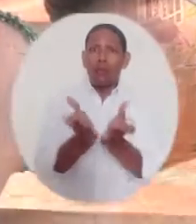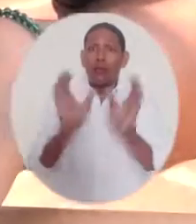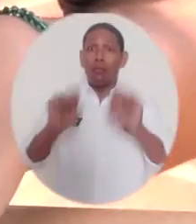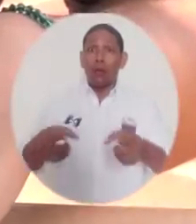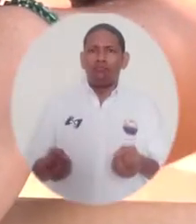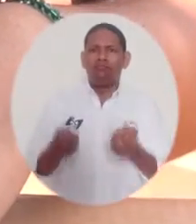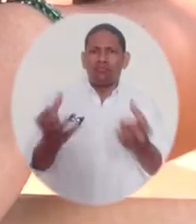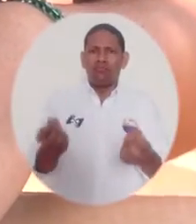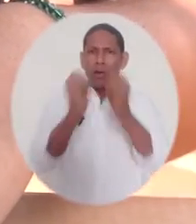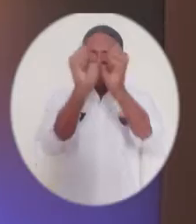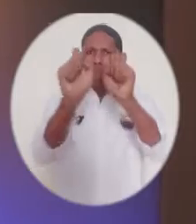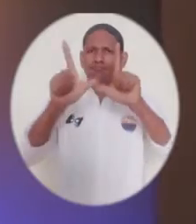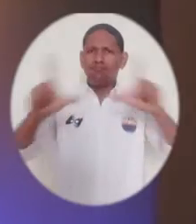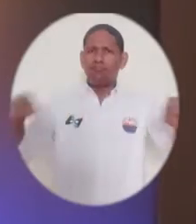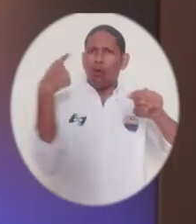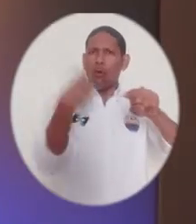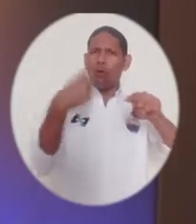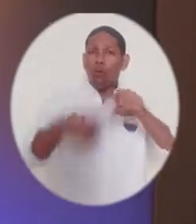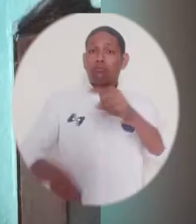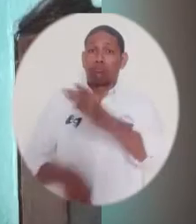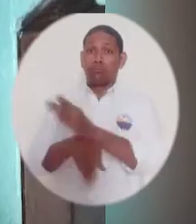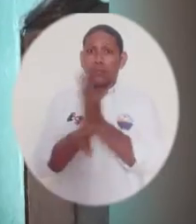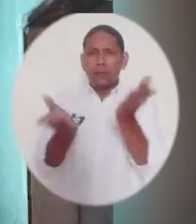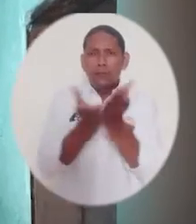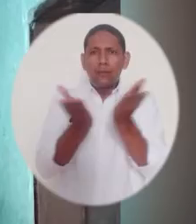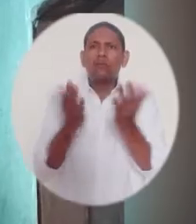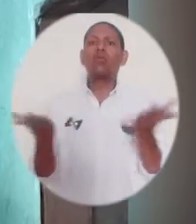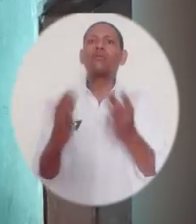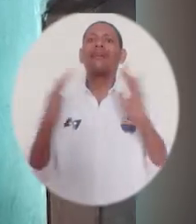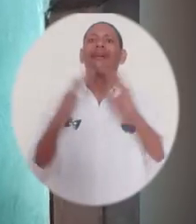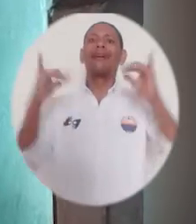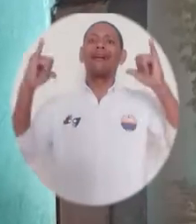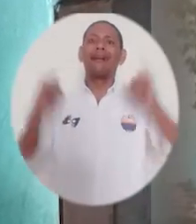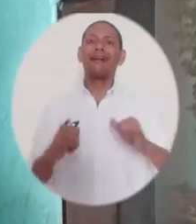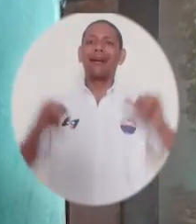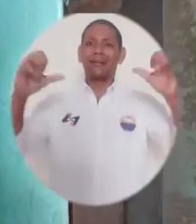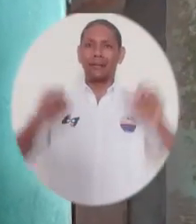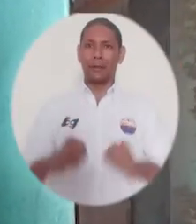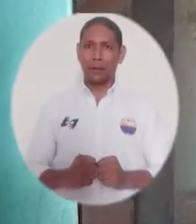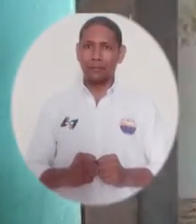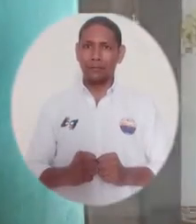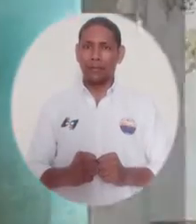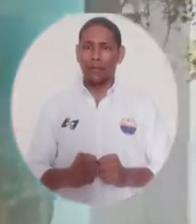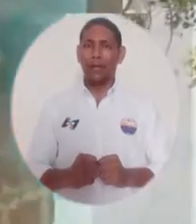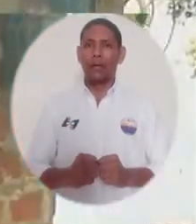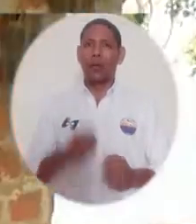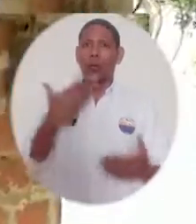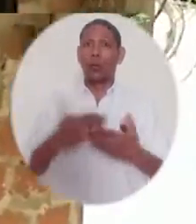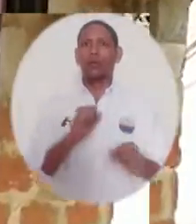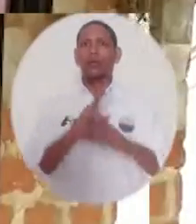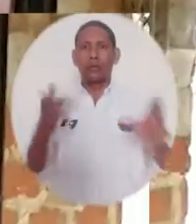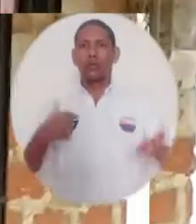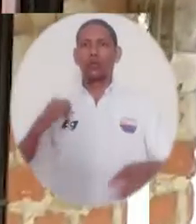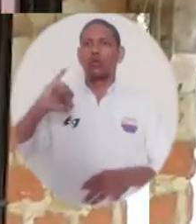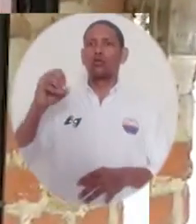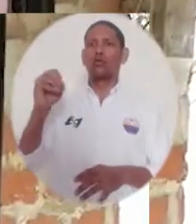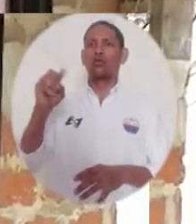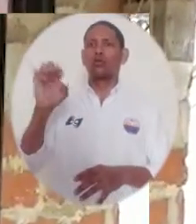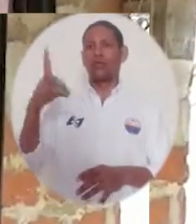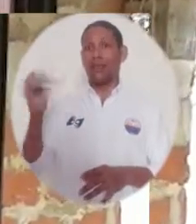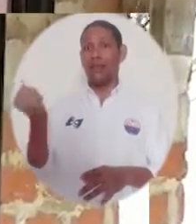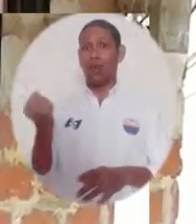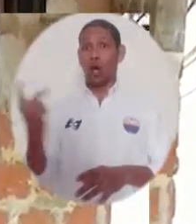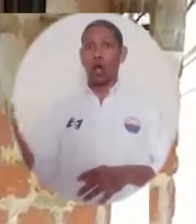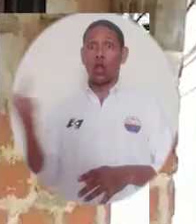puedan acceder a las distintas plataformas académicas y continuar su estudio desde casa. Mi nombre es Liliana Lobo. Mi nombre es José